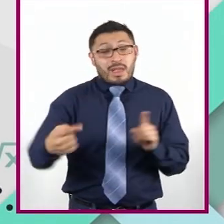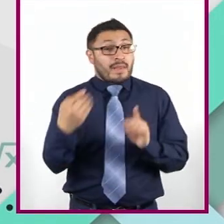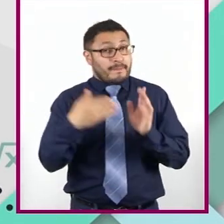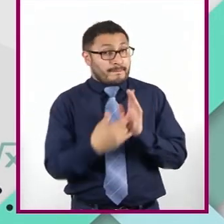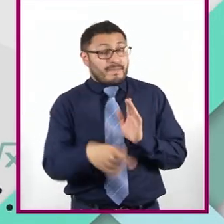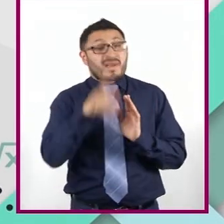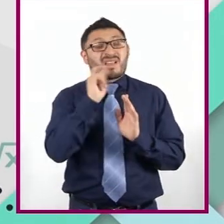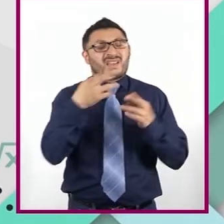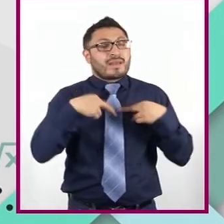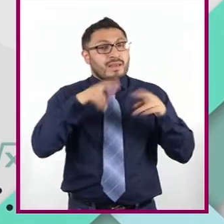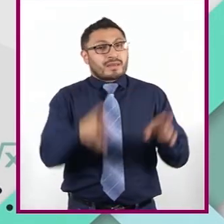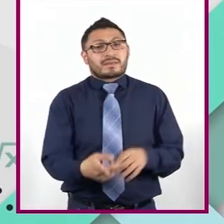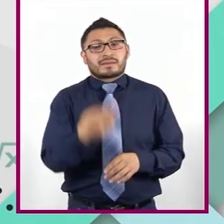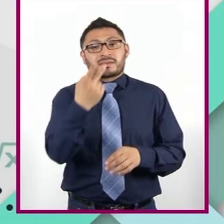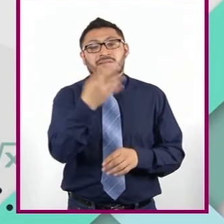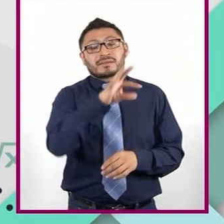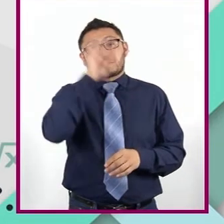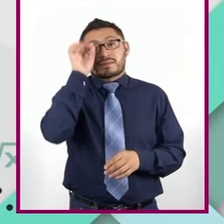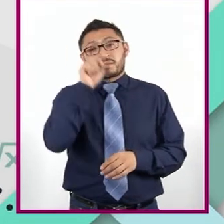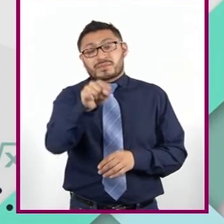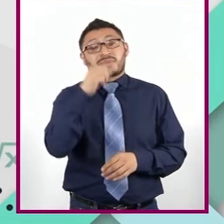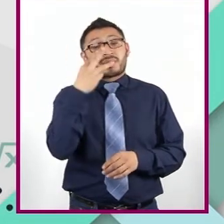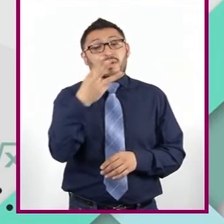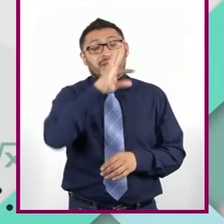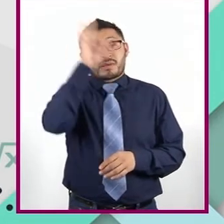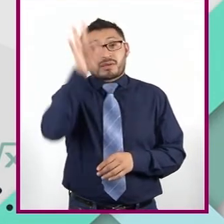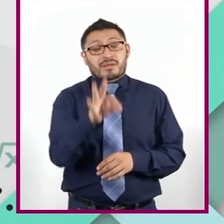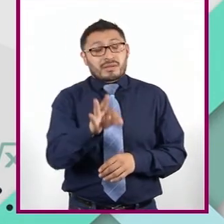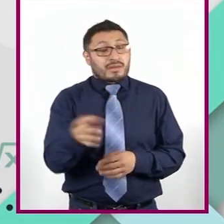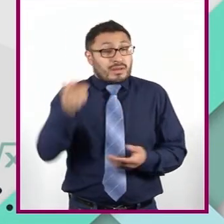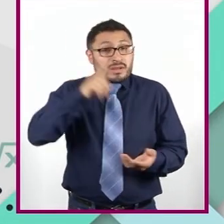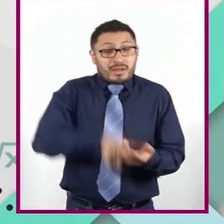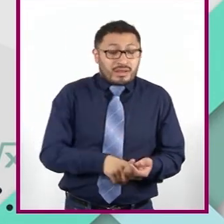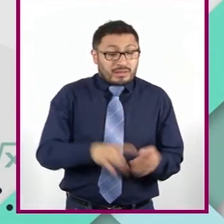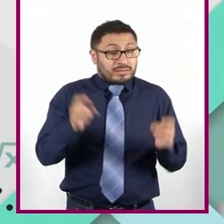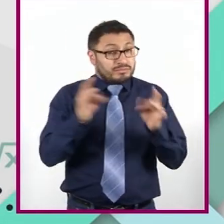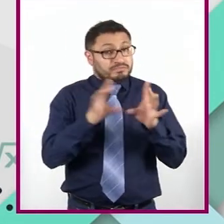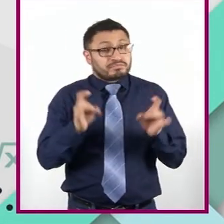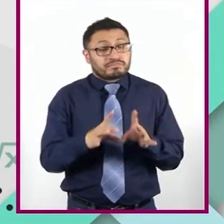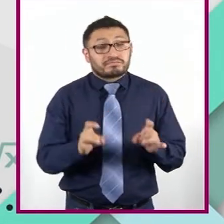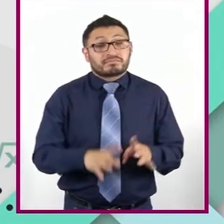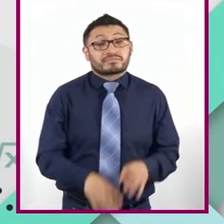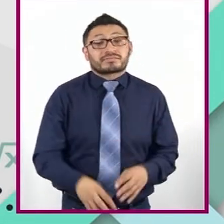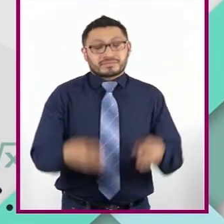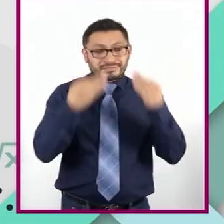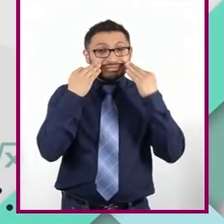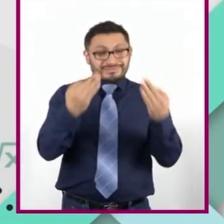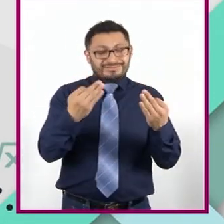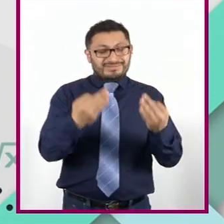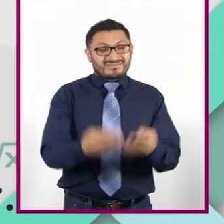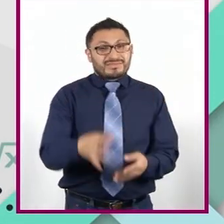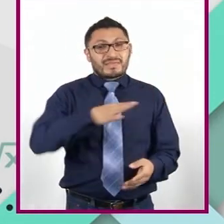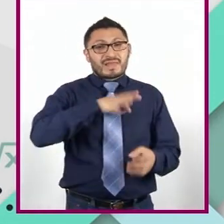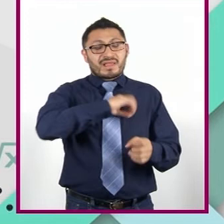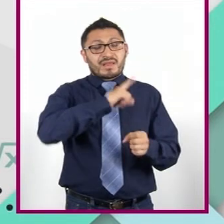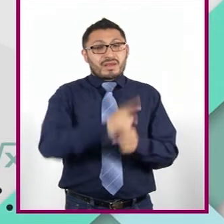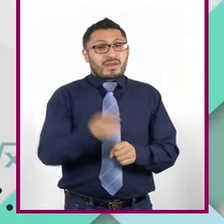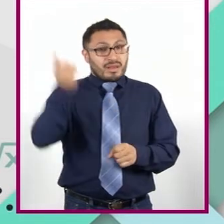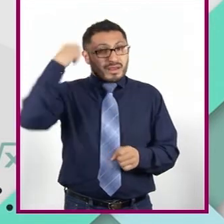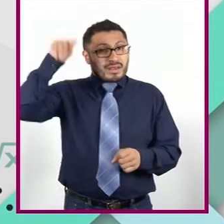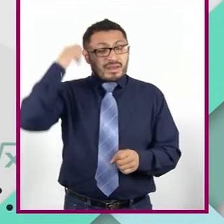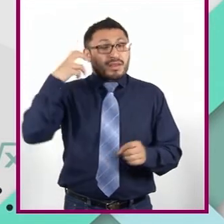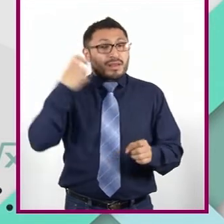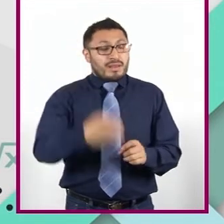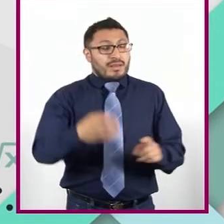lo que representa un 25.3% del total de los casos. Como vimos, la probabilidad teórica para